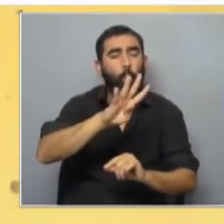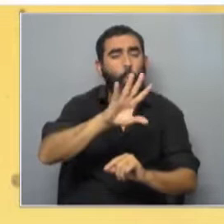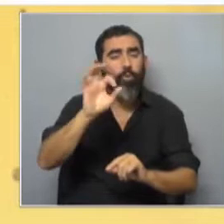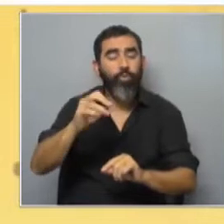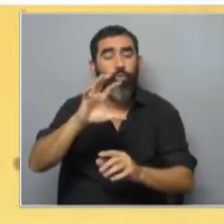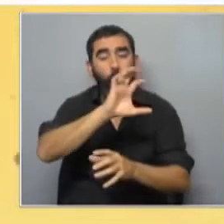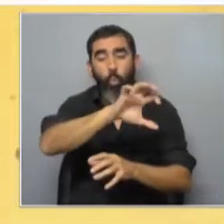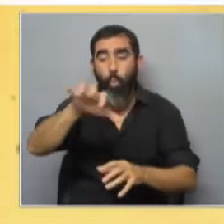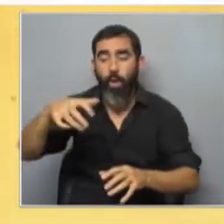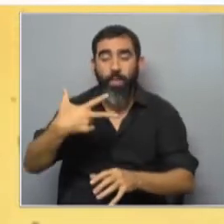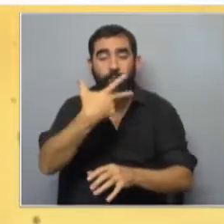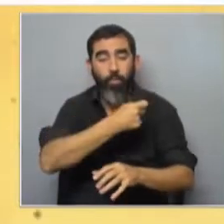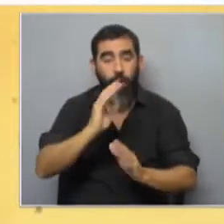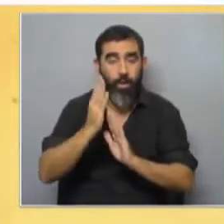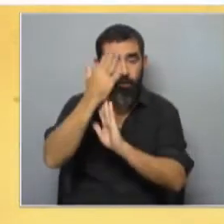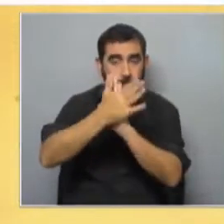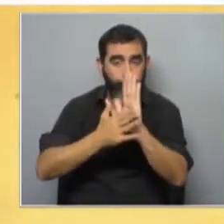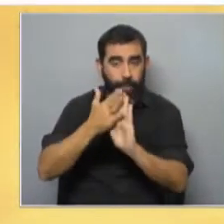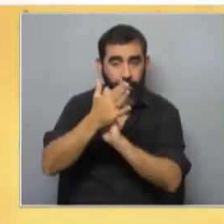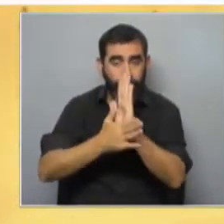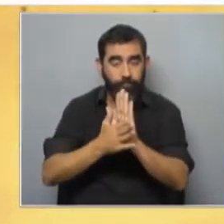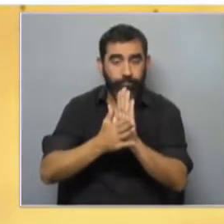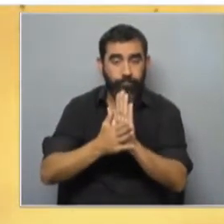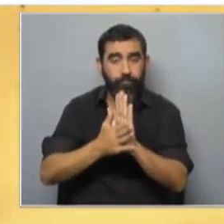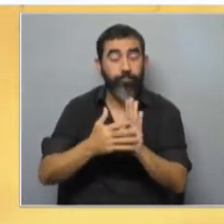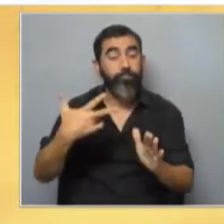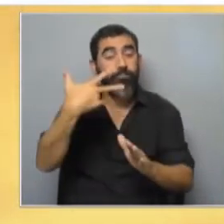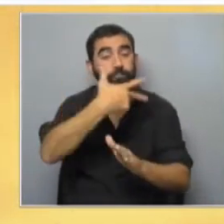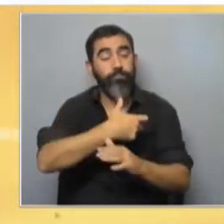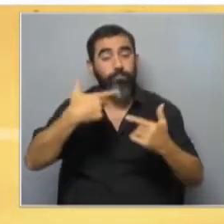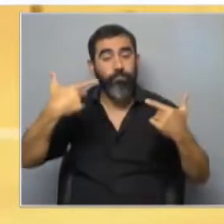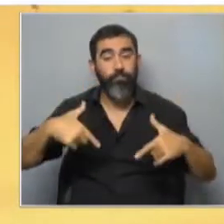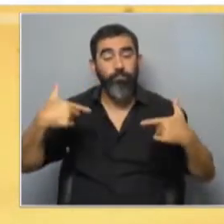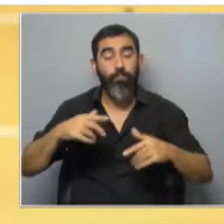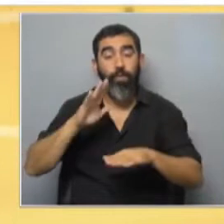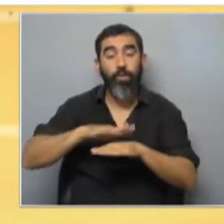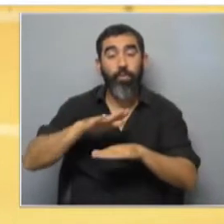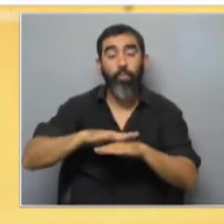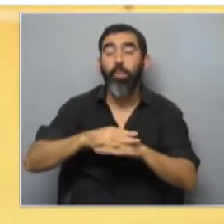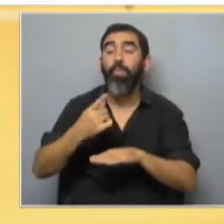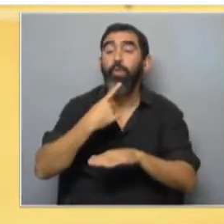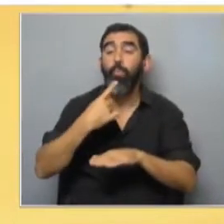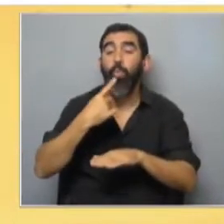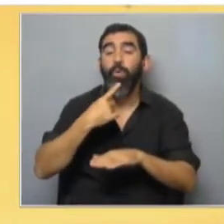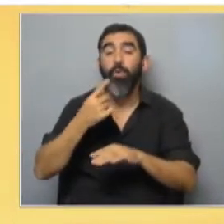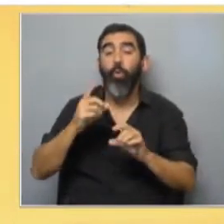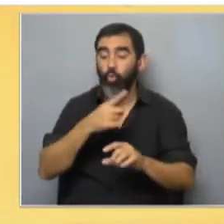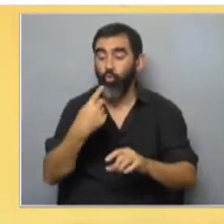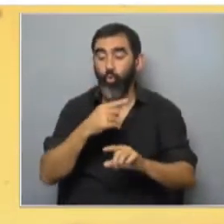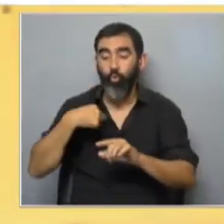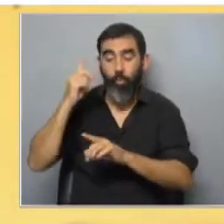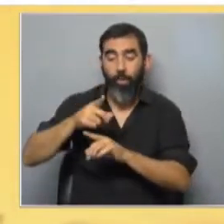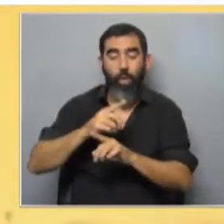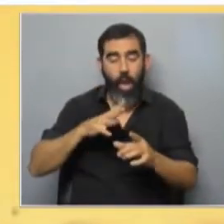400 vacunatorios en todo el país. El área de inmunizaciones del Ministerio es el que ejecuta las políticas, pero no lo hace solo, tiene